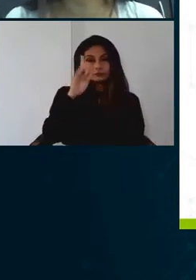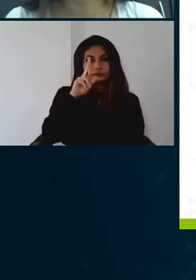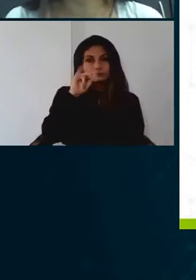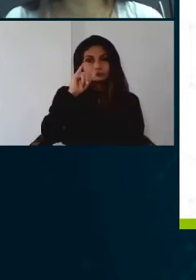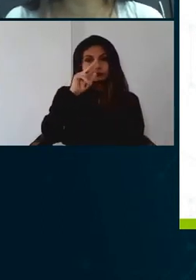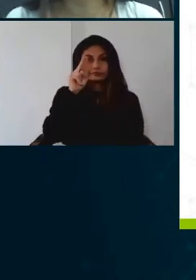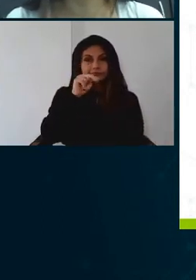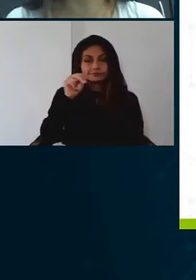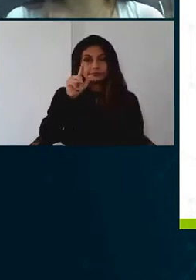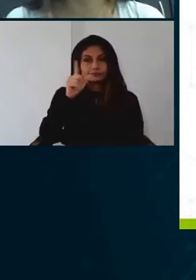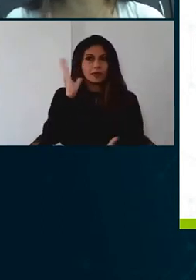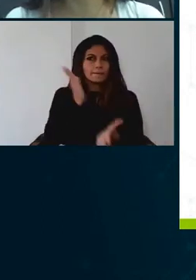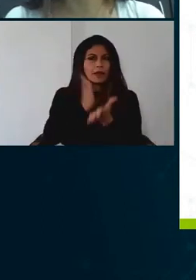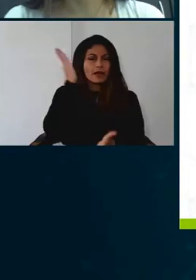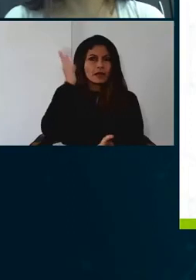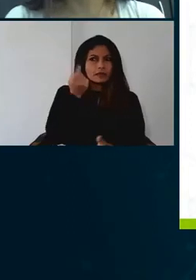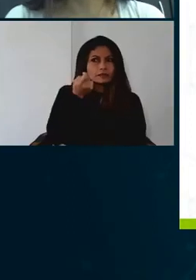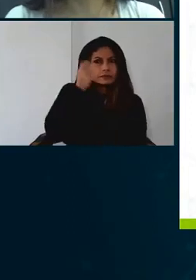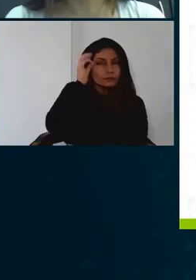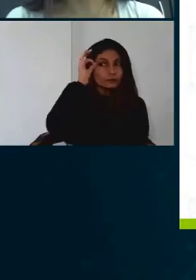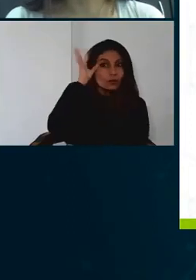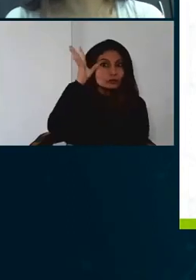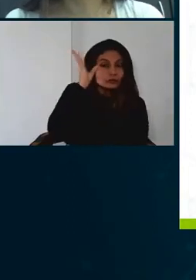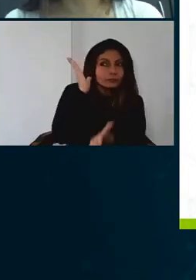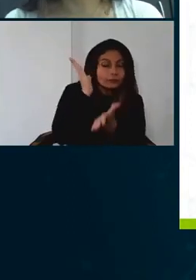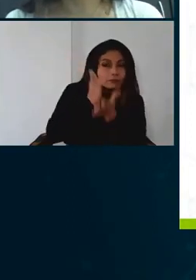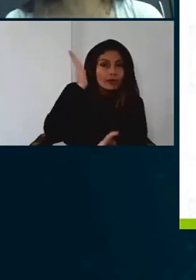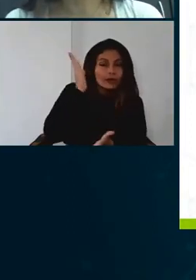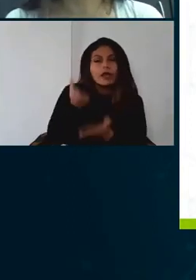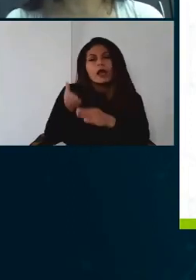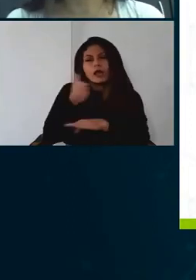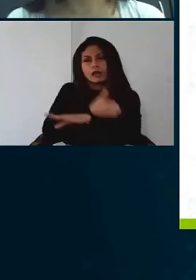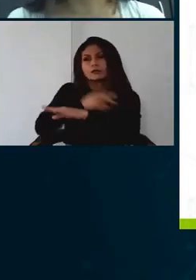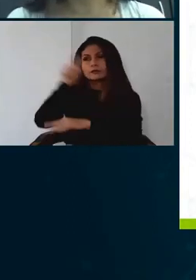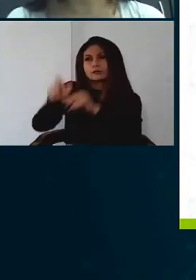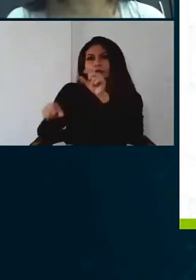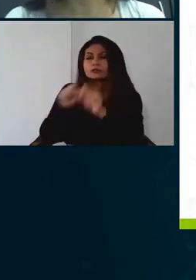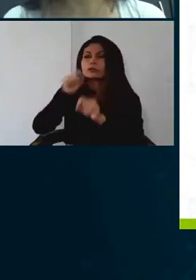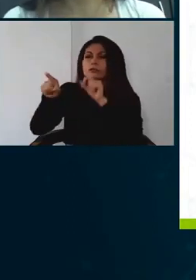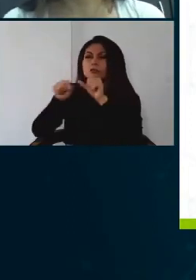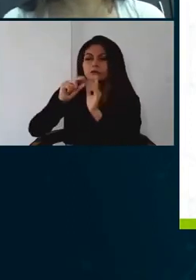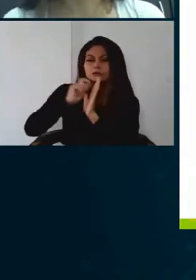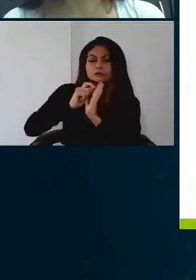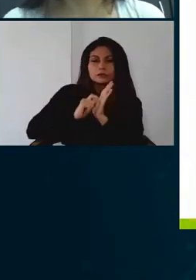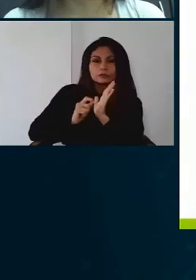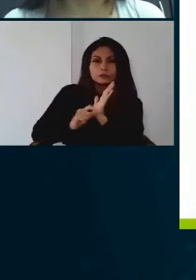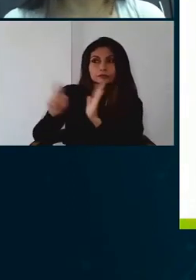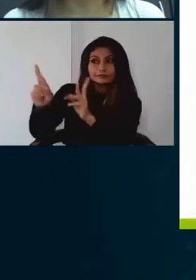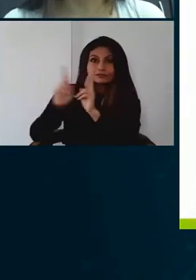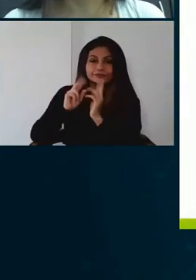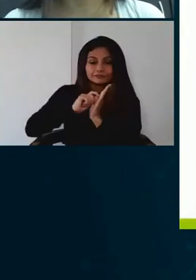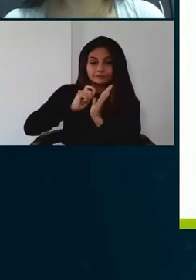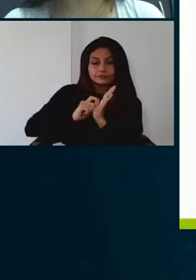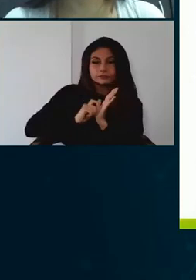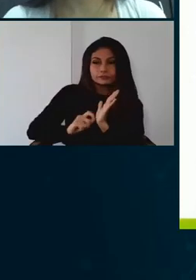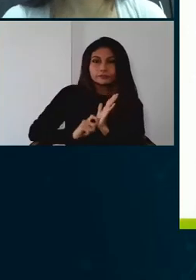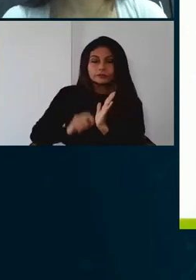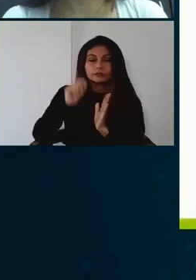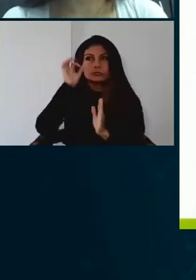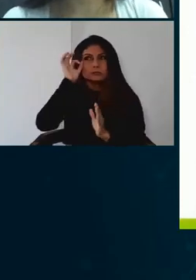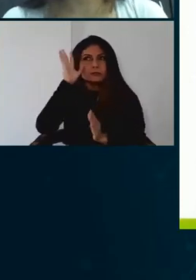momento en nuestra metodología, hicimos una encuesta, pero también hicimos una matriz de riesgos de nuestro proyecto, ¿cierto?